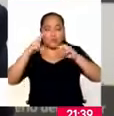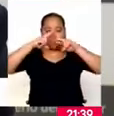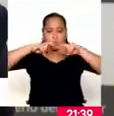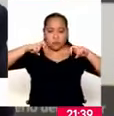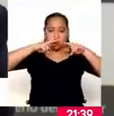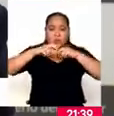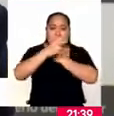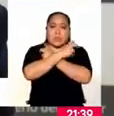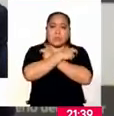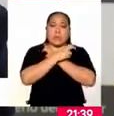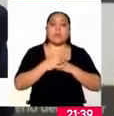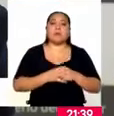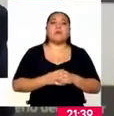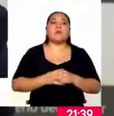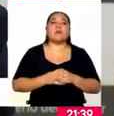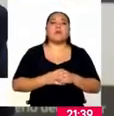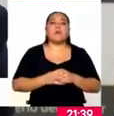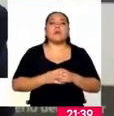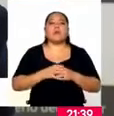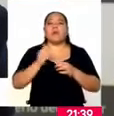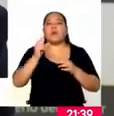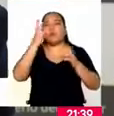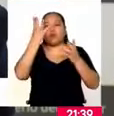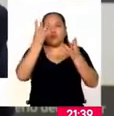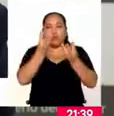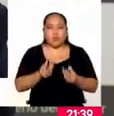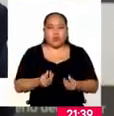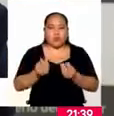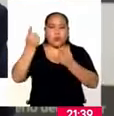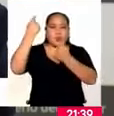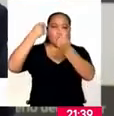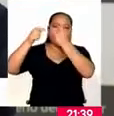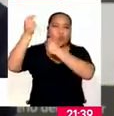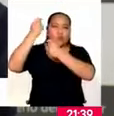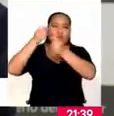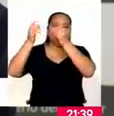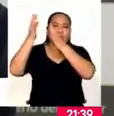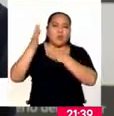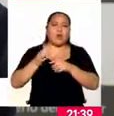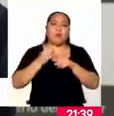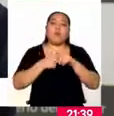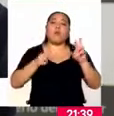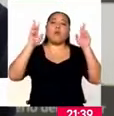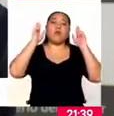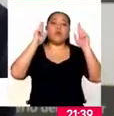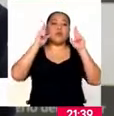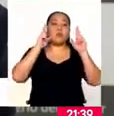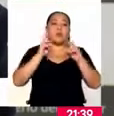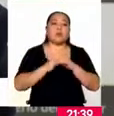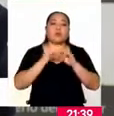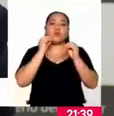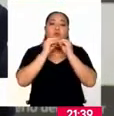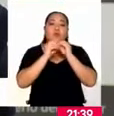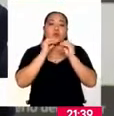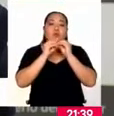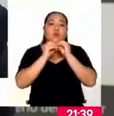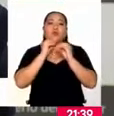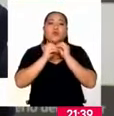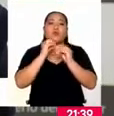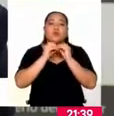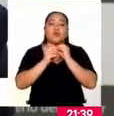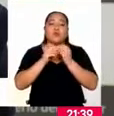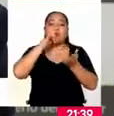por el reducido número de turistas que hay actualmente. Por suerte, se pudo reanudar las operaciones